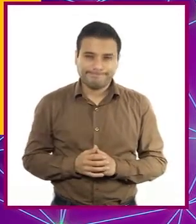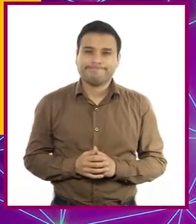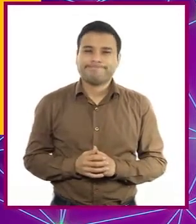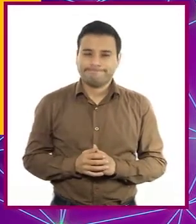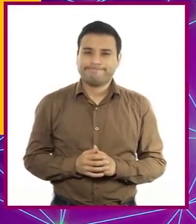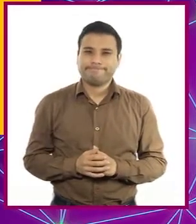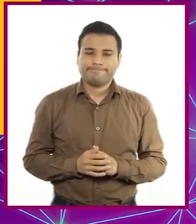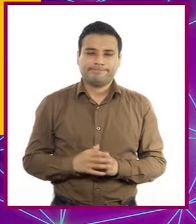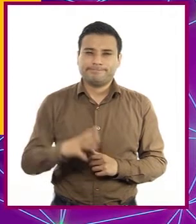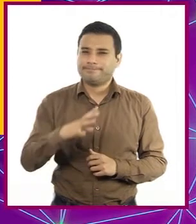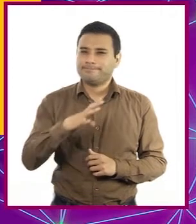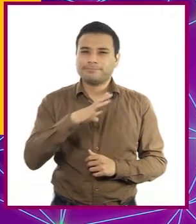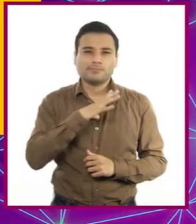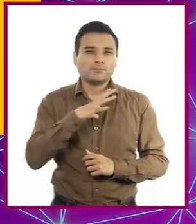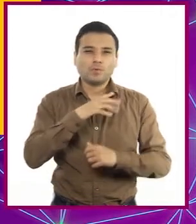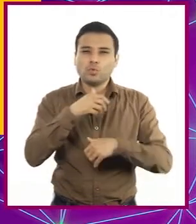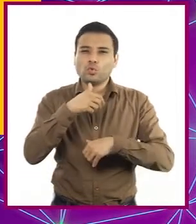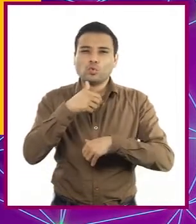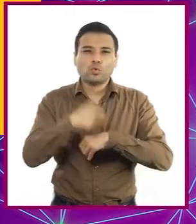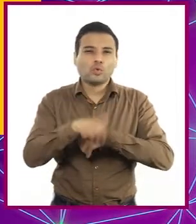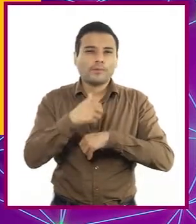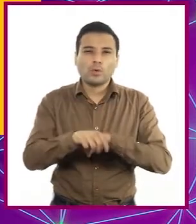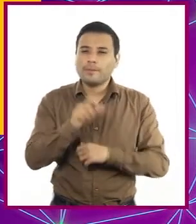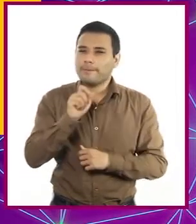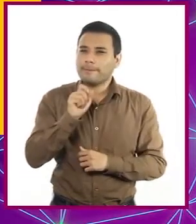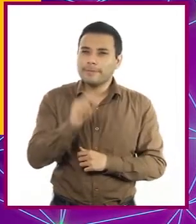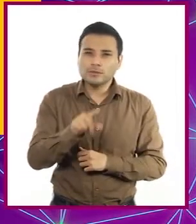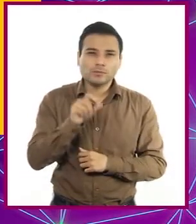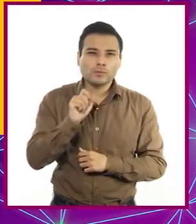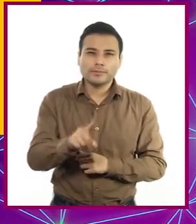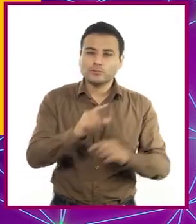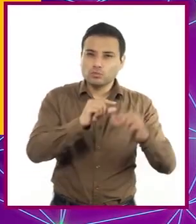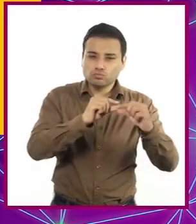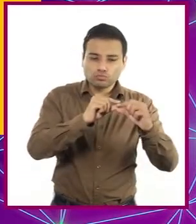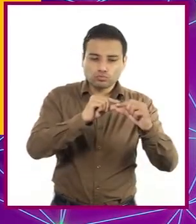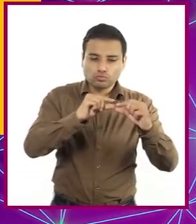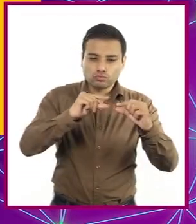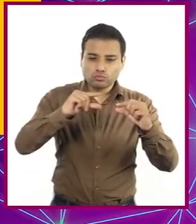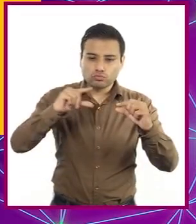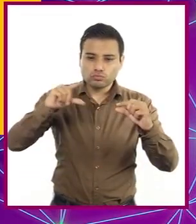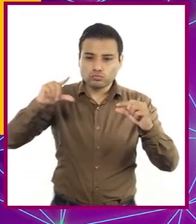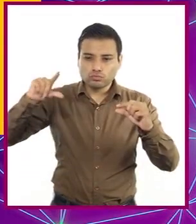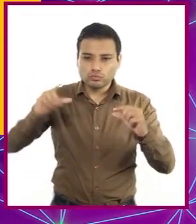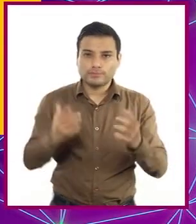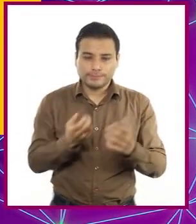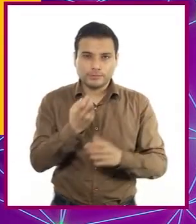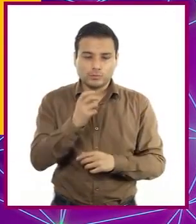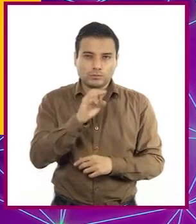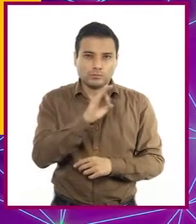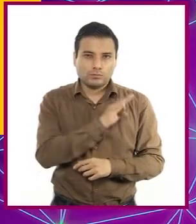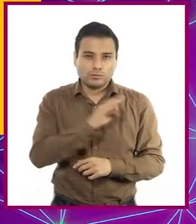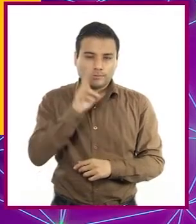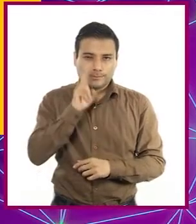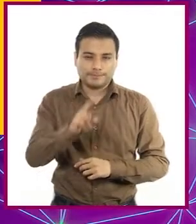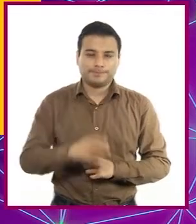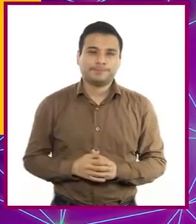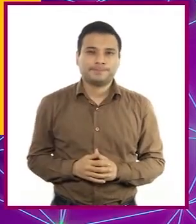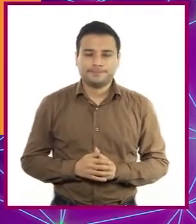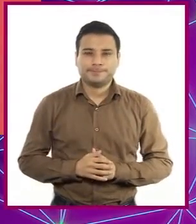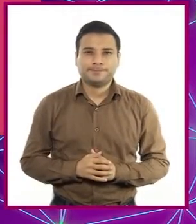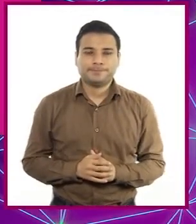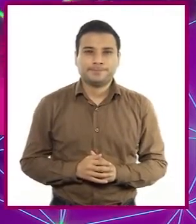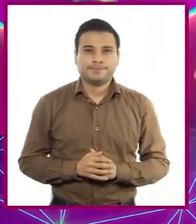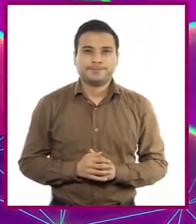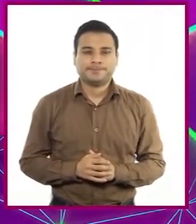de tener la misma constante en cada una de las relaciones, lo cual se observa al ser puntos de la misma recta.